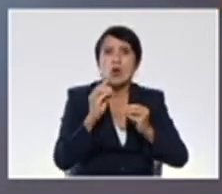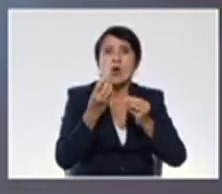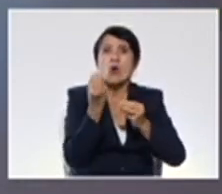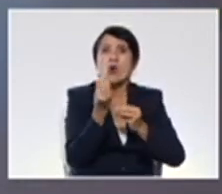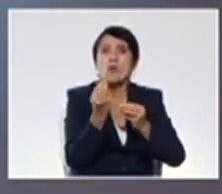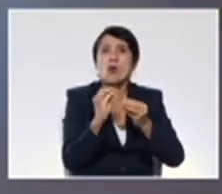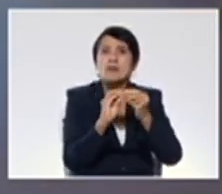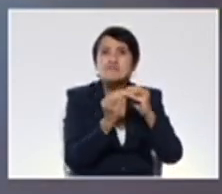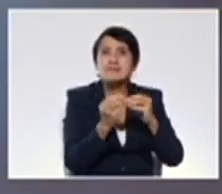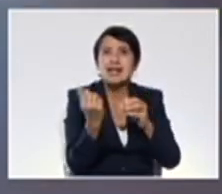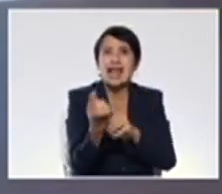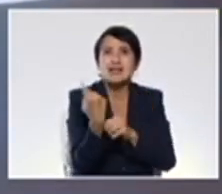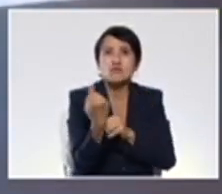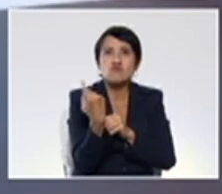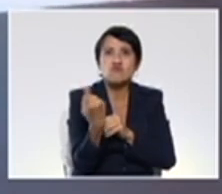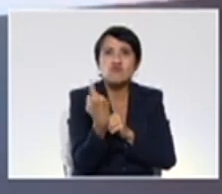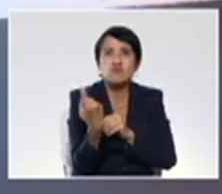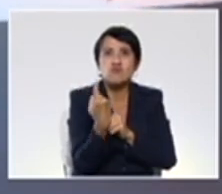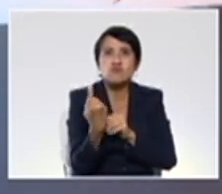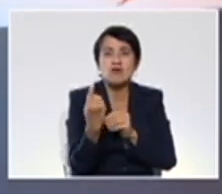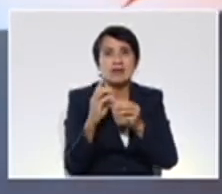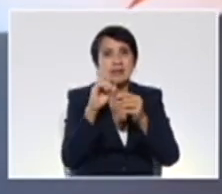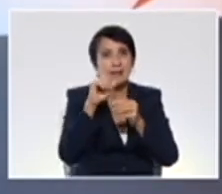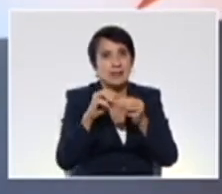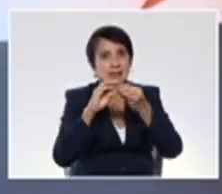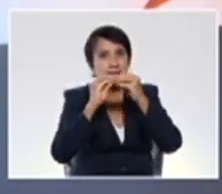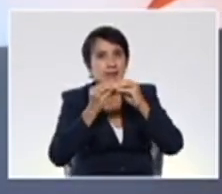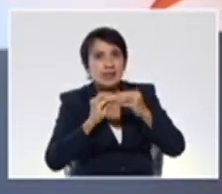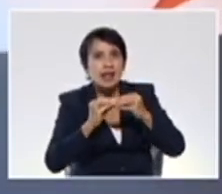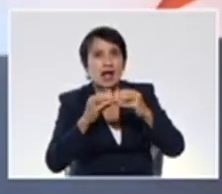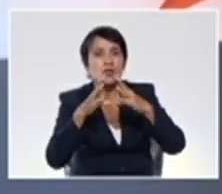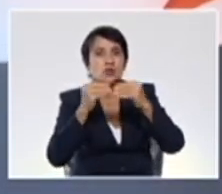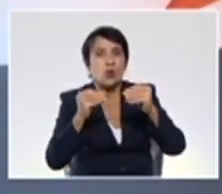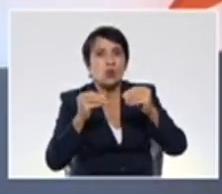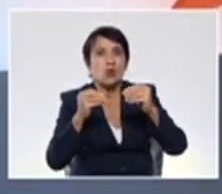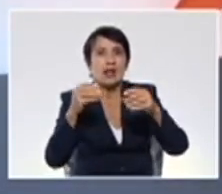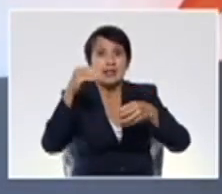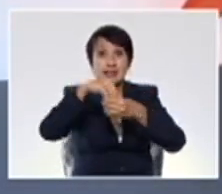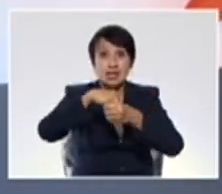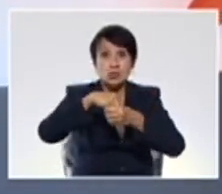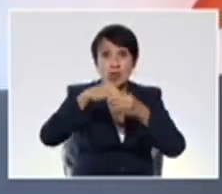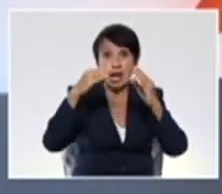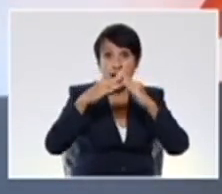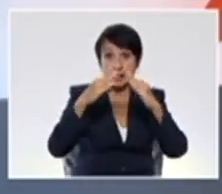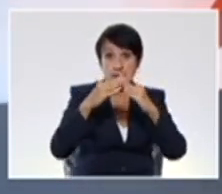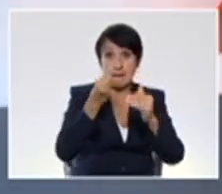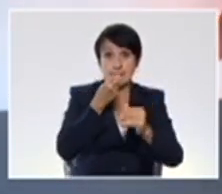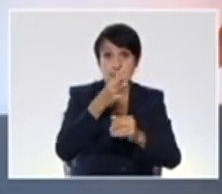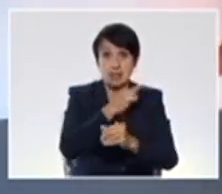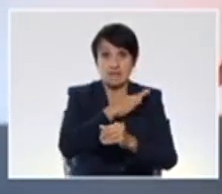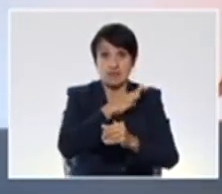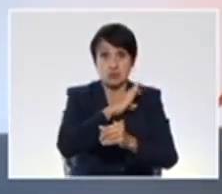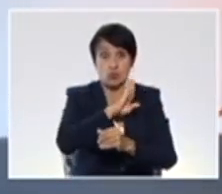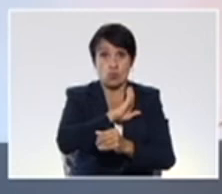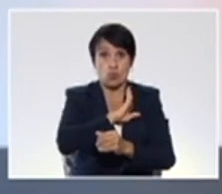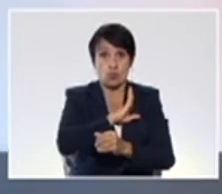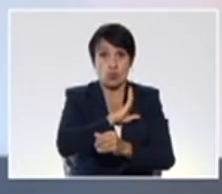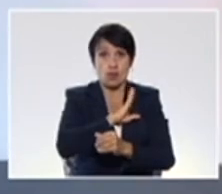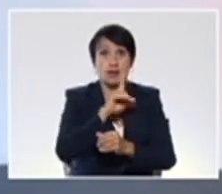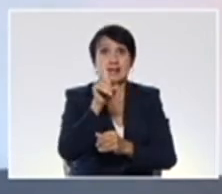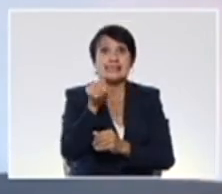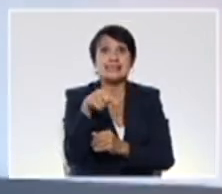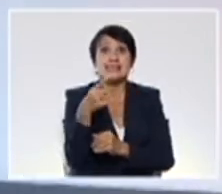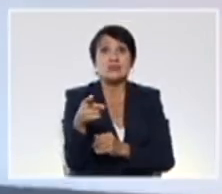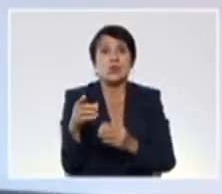y evidentemente a partir de ello arreglar muchos electrodomésticos en casa, no solamente en beneficio propio, sino también en beneficio de